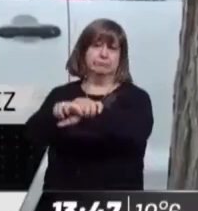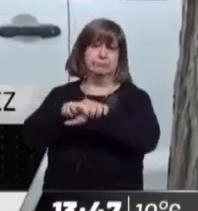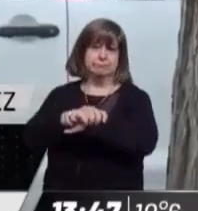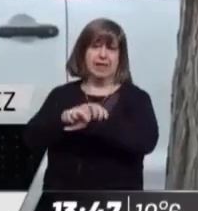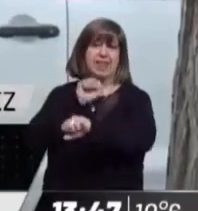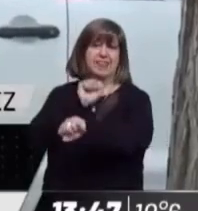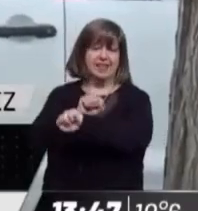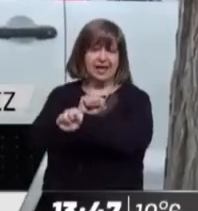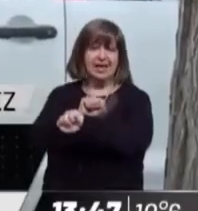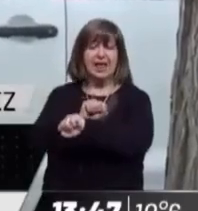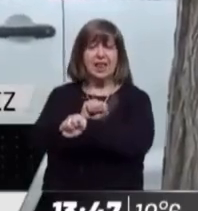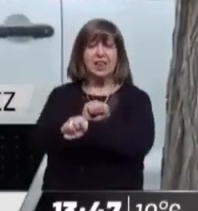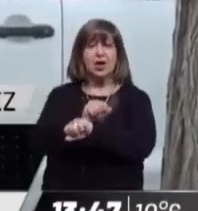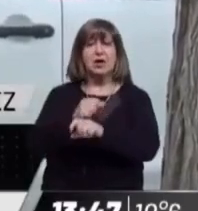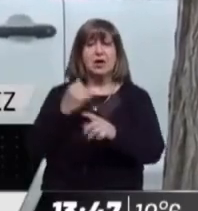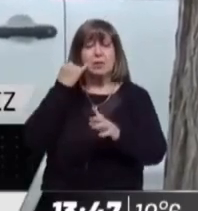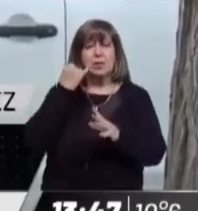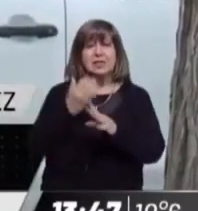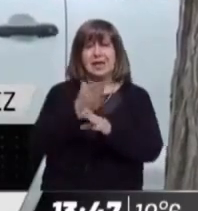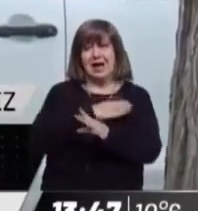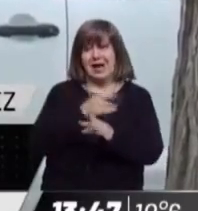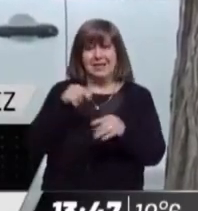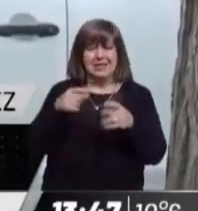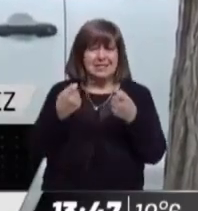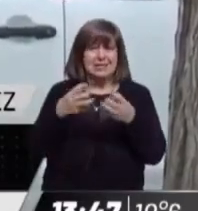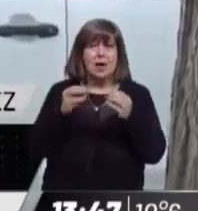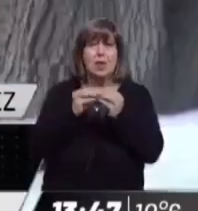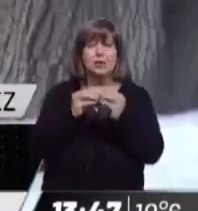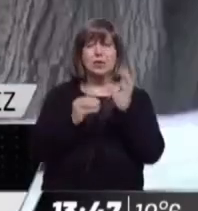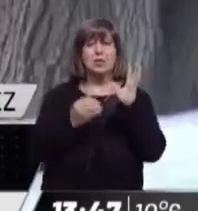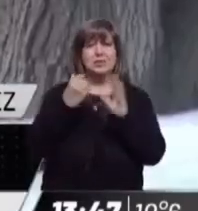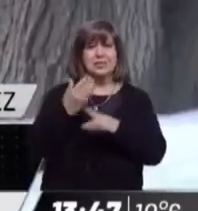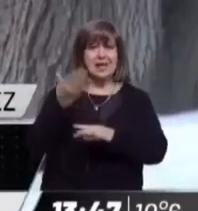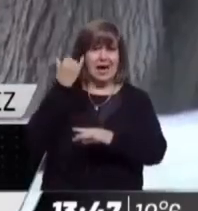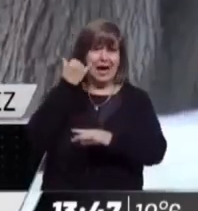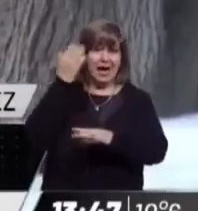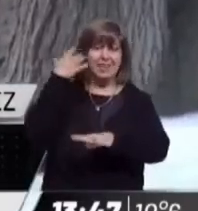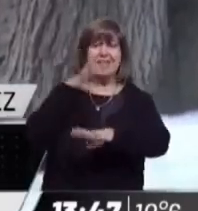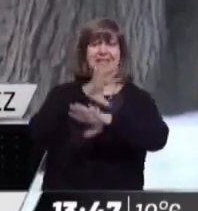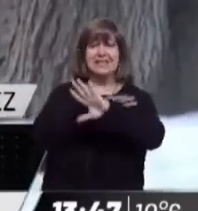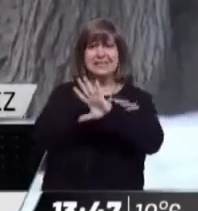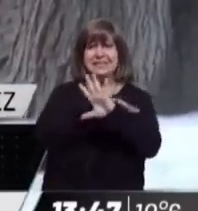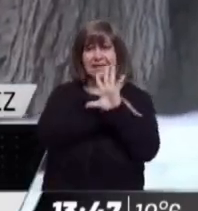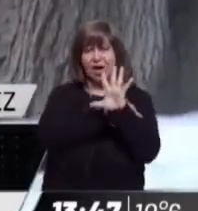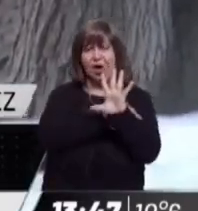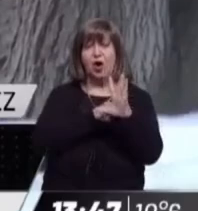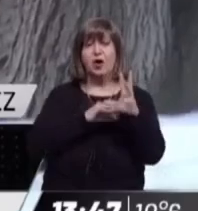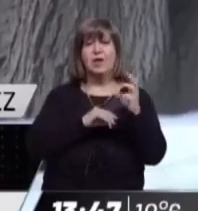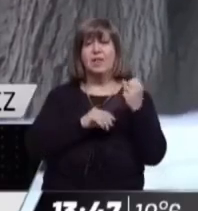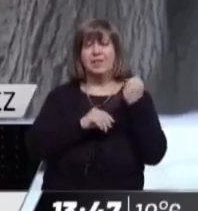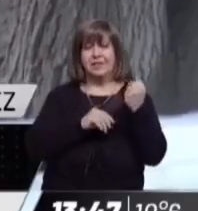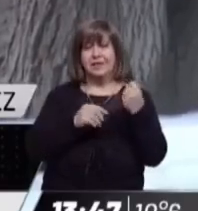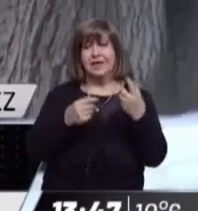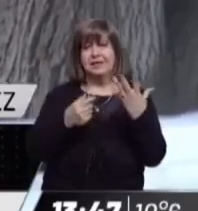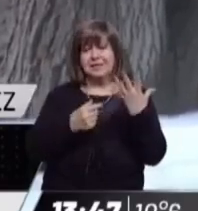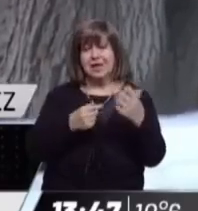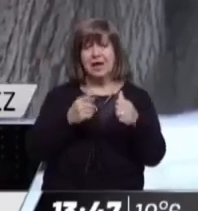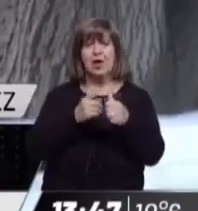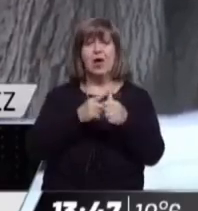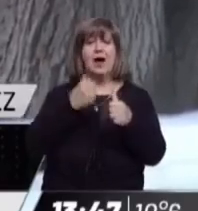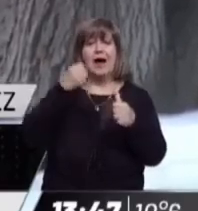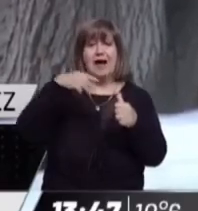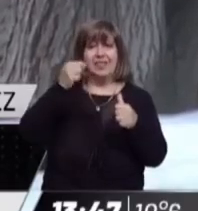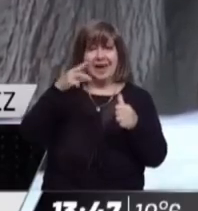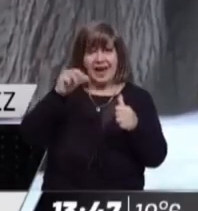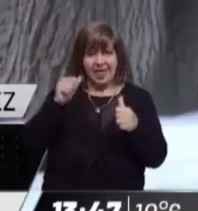llegando a su instancia final, que es la del juicio, y hay 5 detenidos, recordemos: Ricardo Javier Andrada, su hermano Juan Ángel,